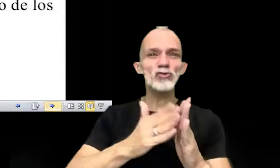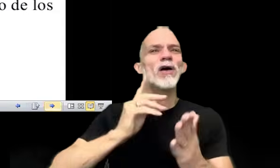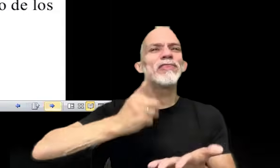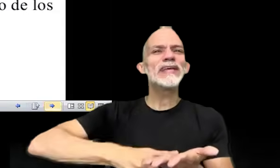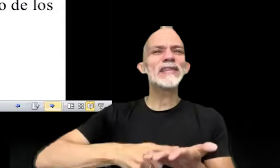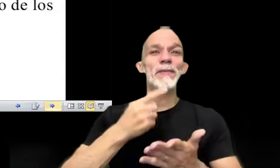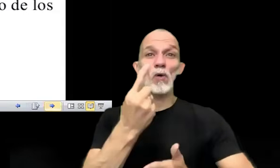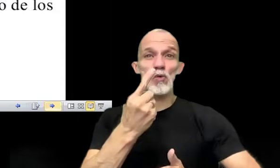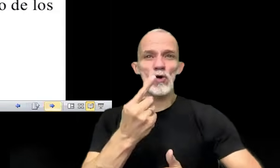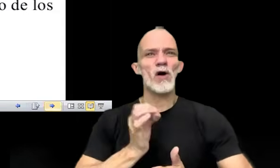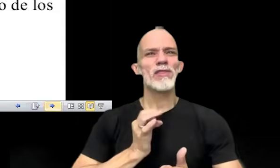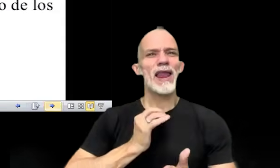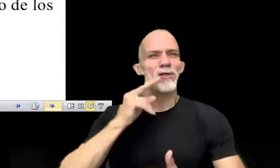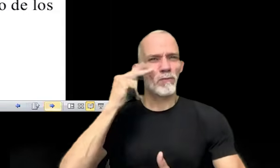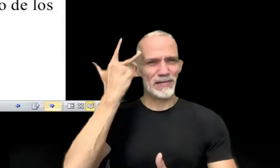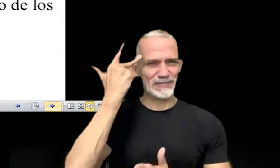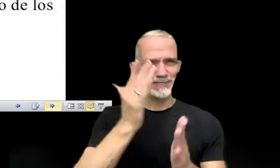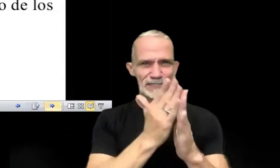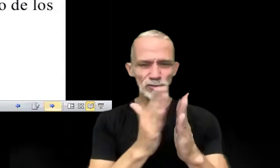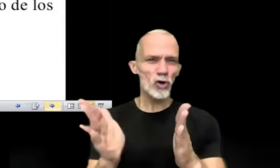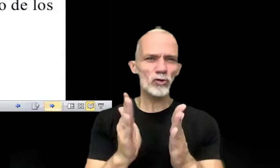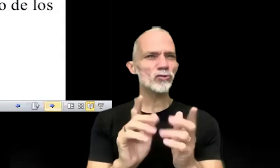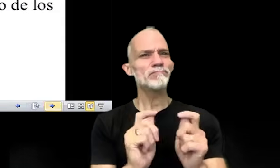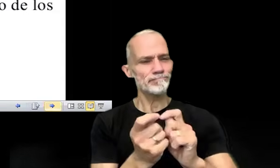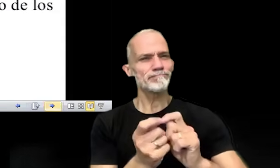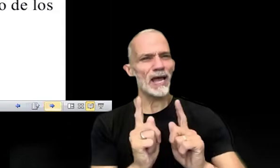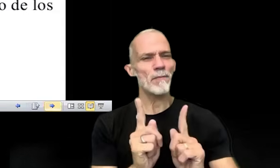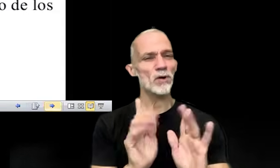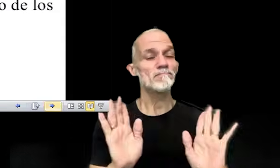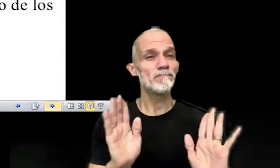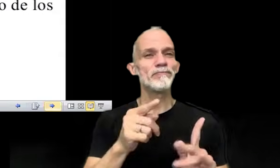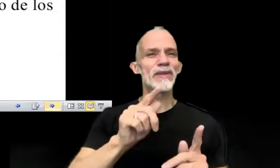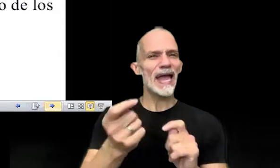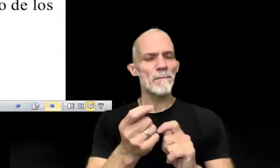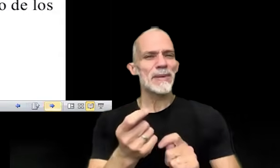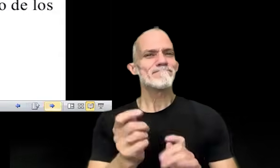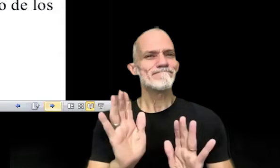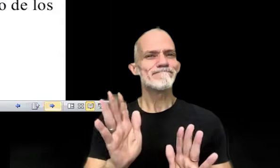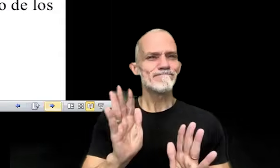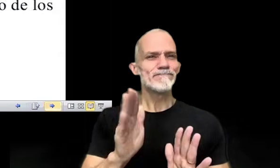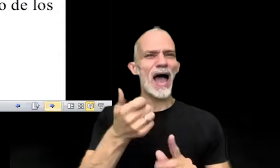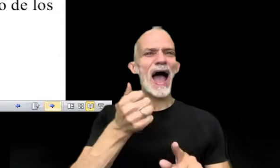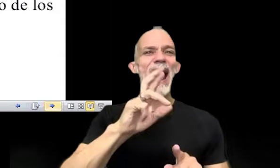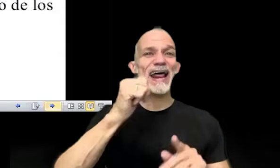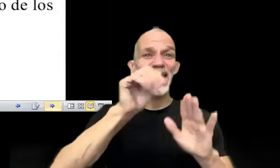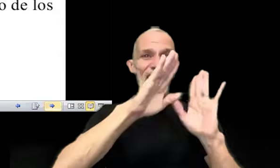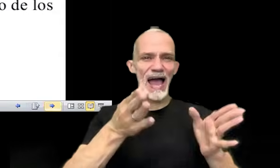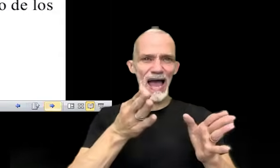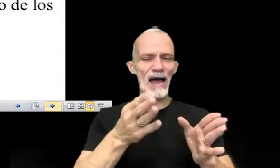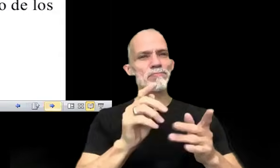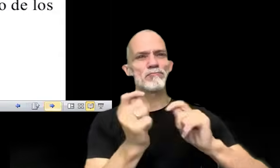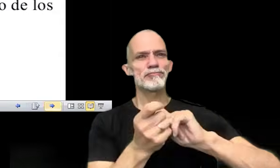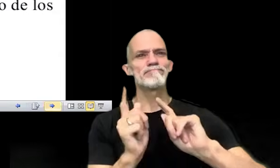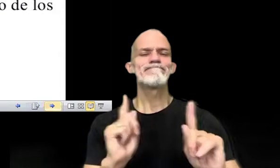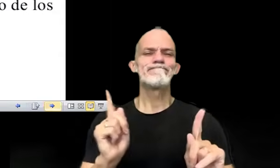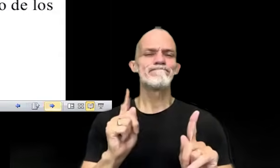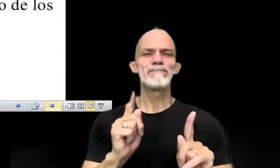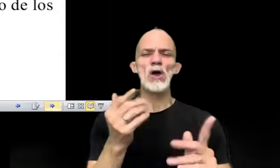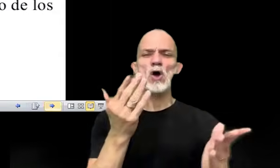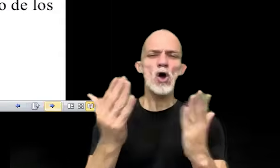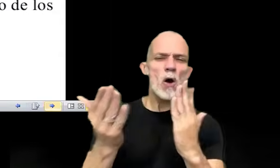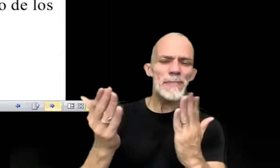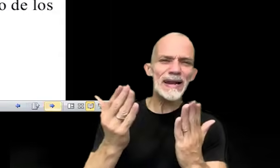el dictamen 1 del 2018, AFIP cambia el criterio, ARCA cambia el criterio y dice, no,